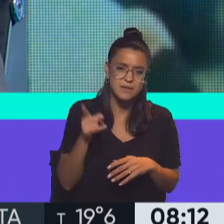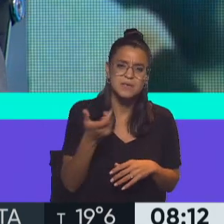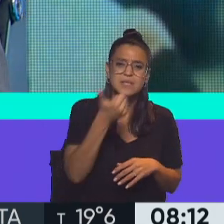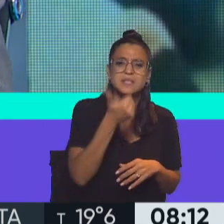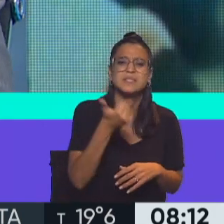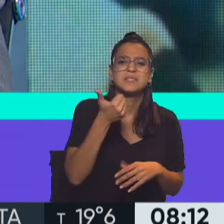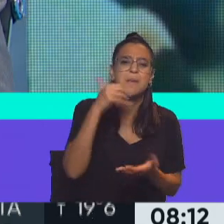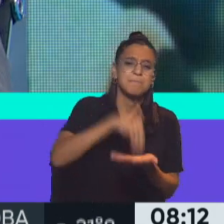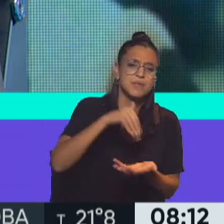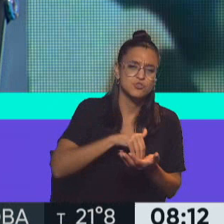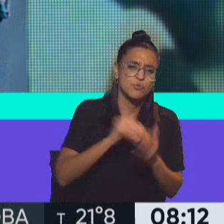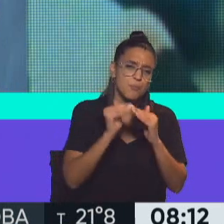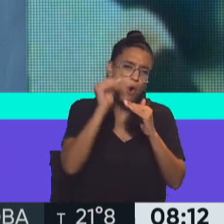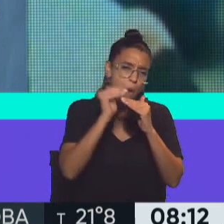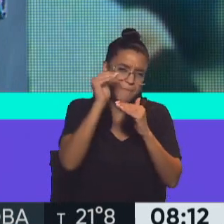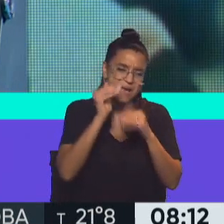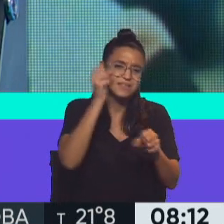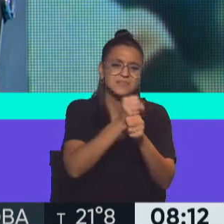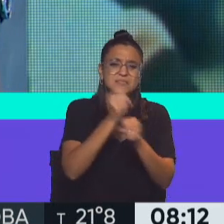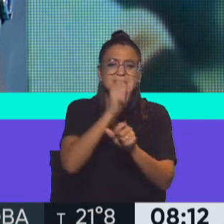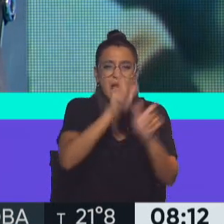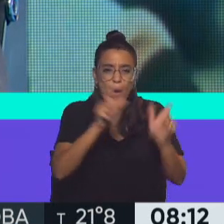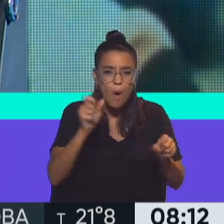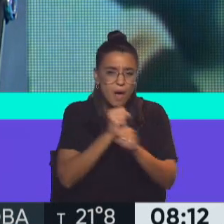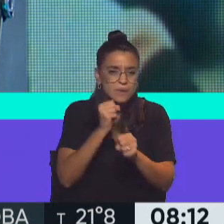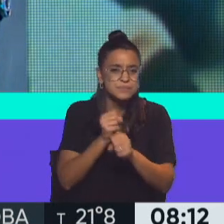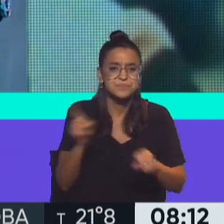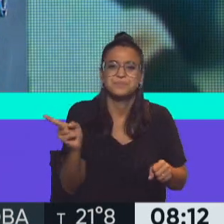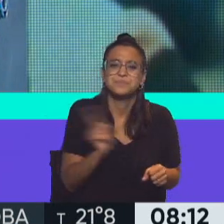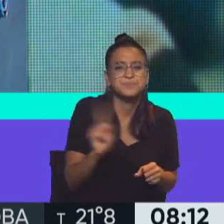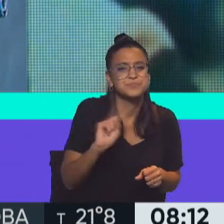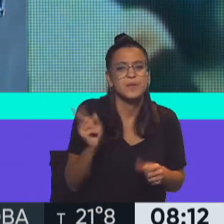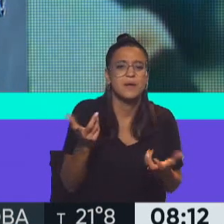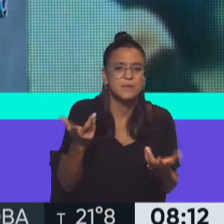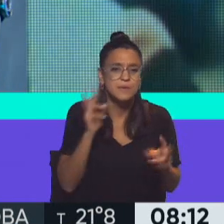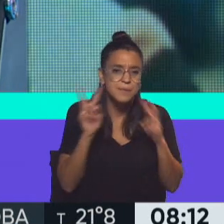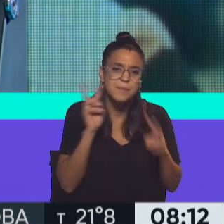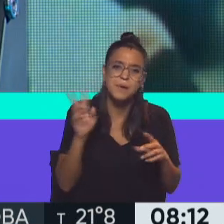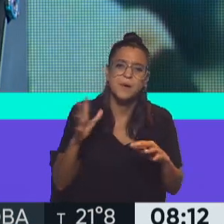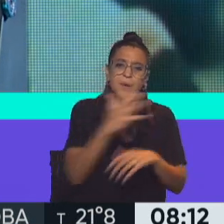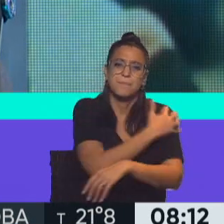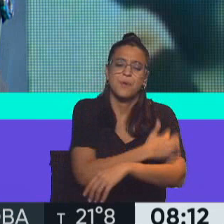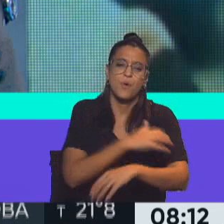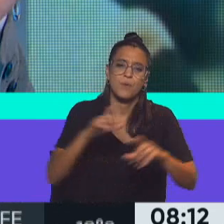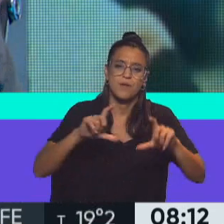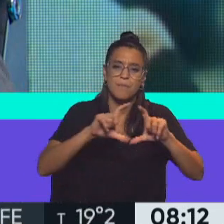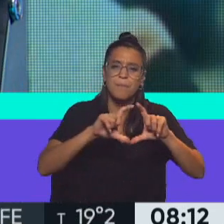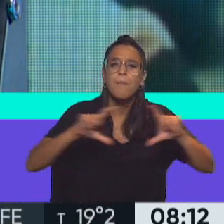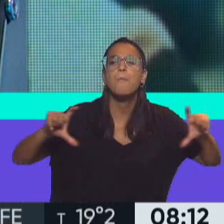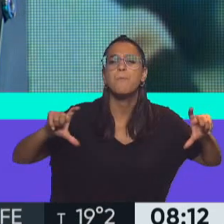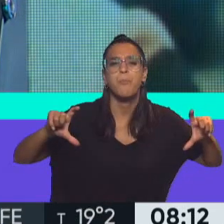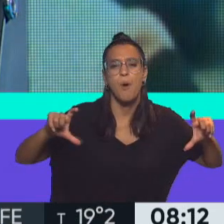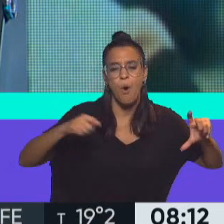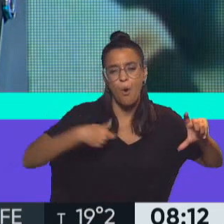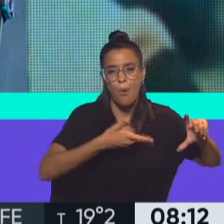6 millones o algo más de 6 millones de trabajadores que no están en la línea. Cuando se mide la pobreza, se mide una fracción de la